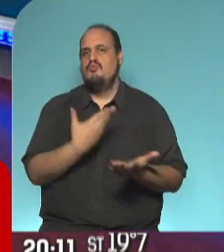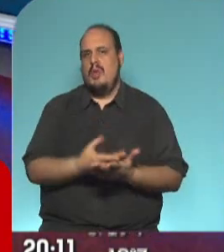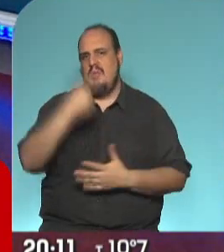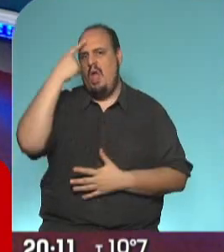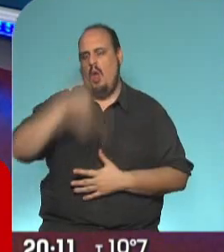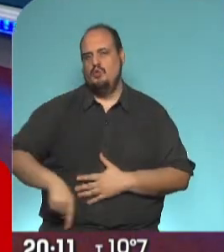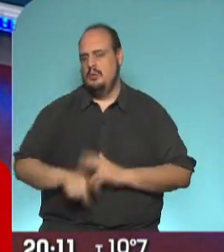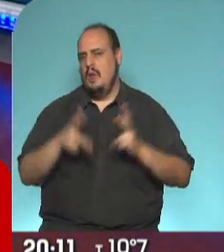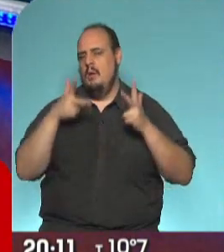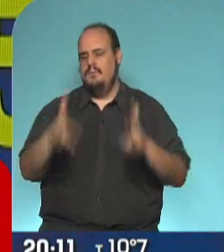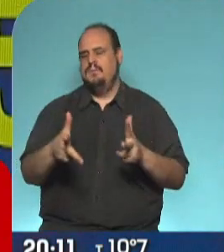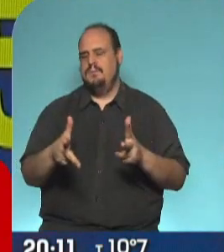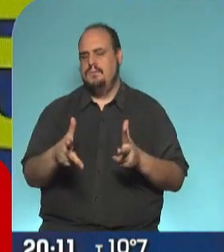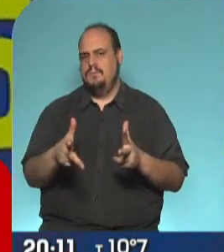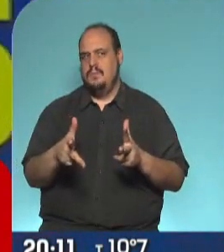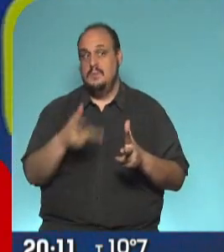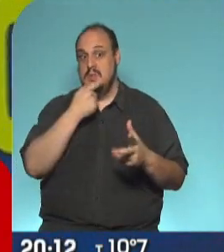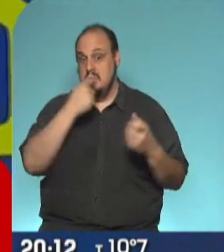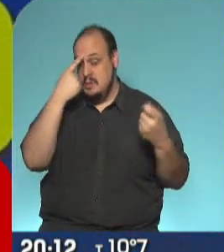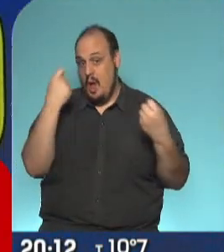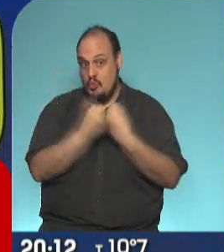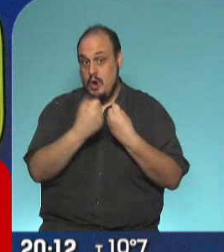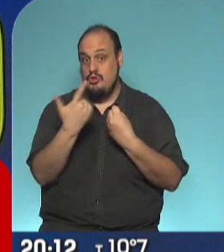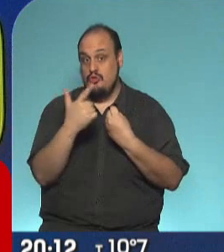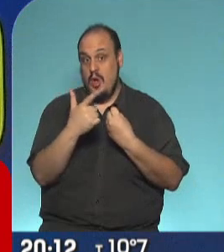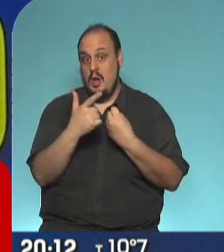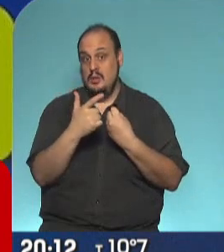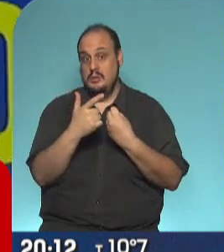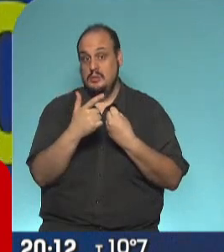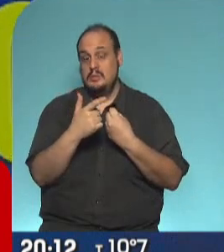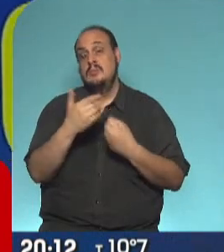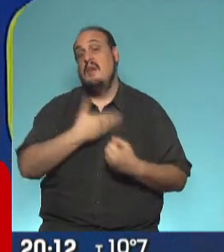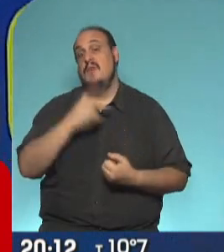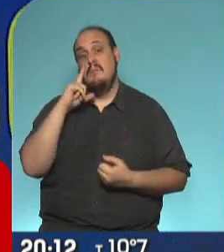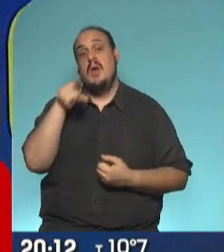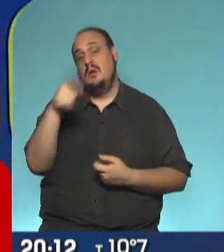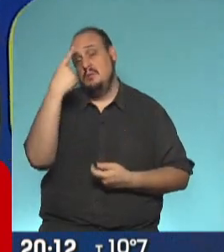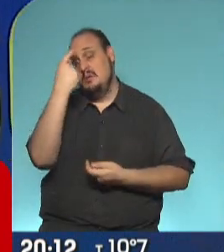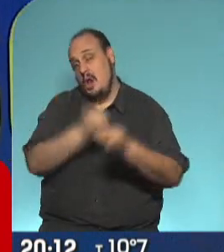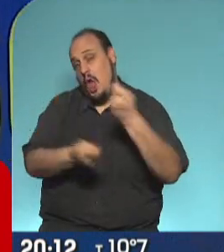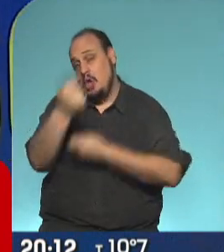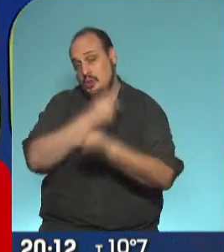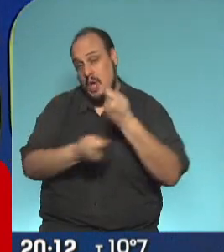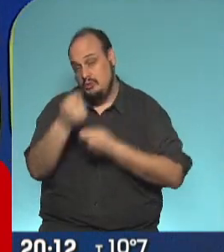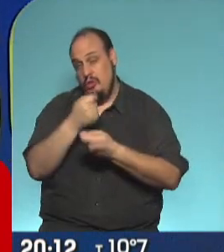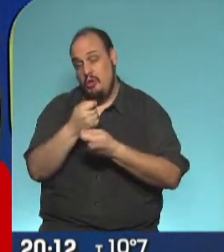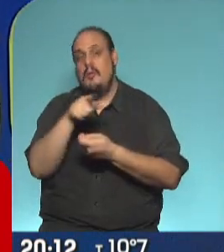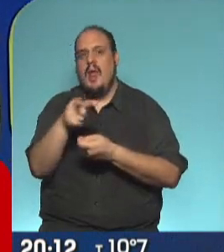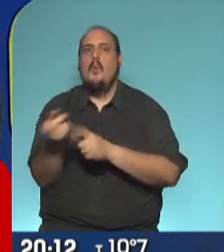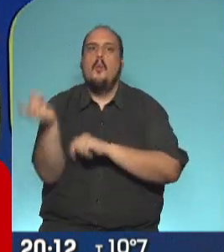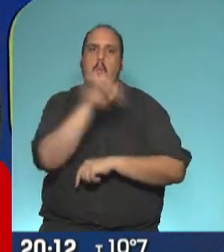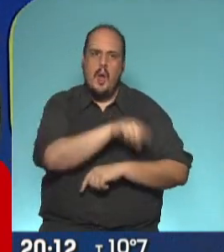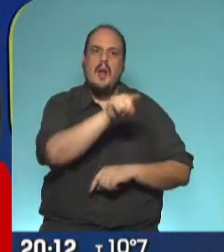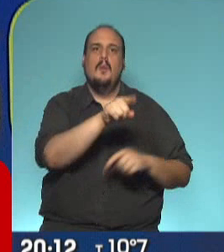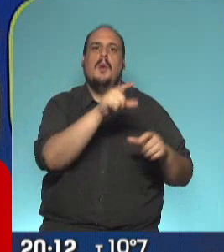llegar a un acuerdo iban a pasar a la negociación con el FMI para luego volver con los acreedores, quizás en